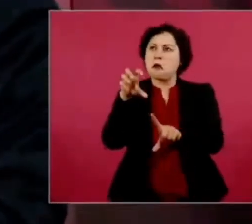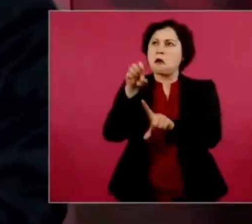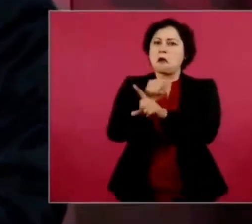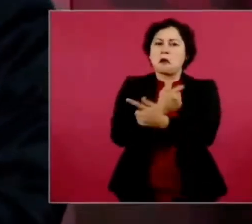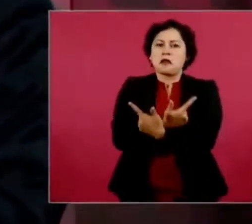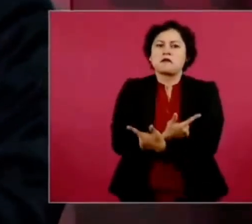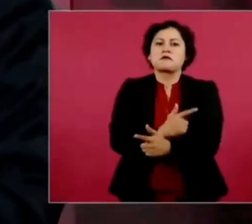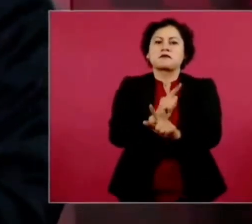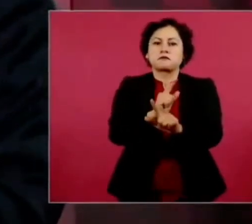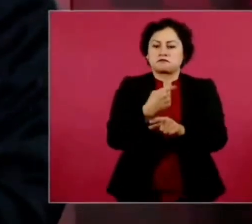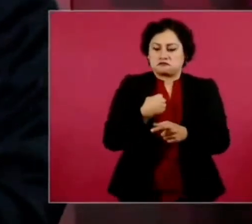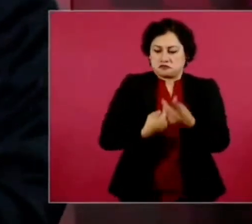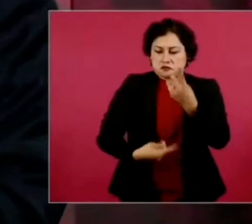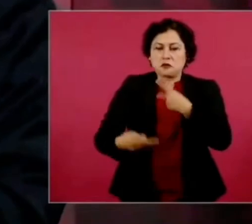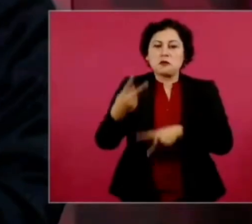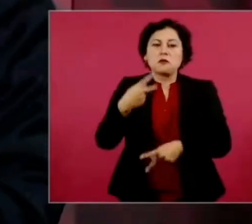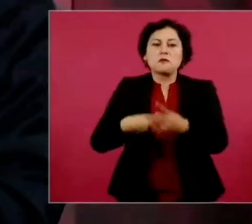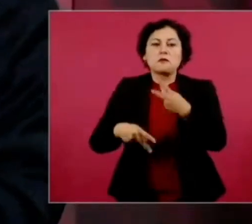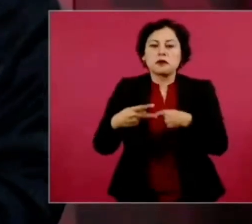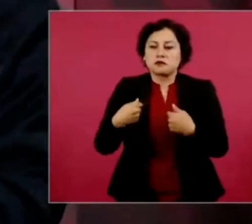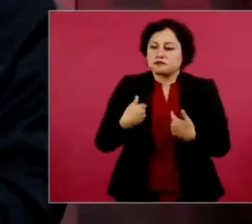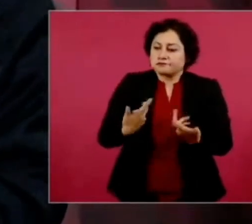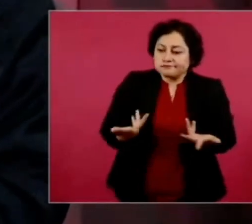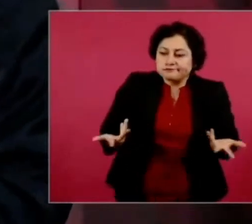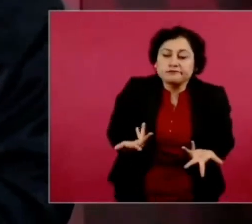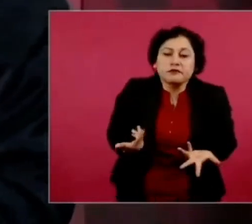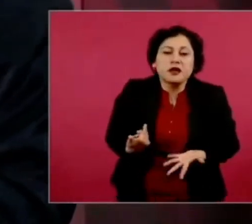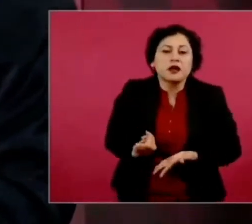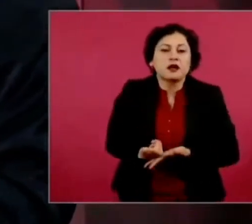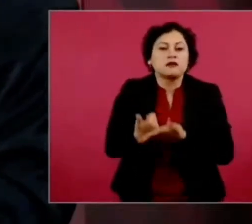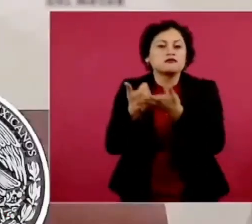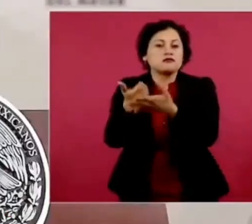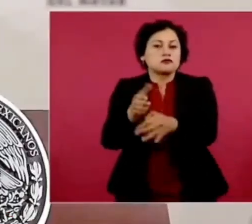he venido a ver en qué puedo ser útil.